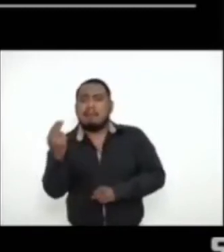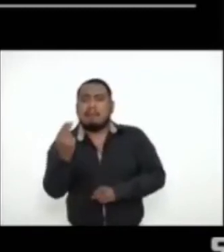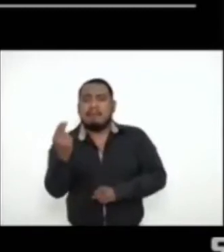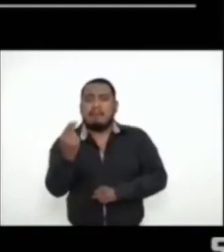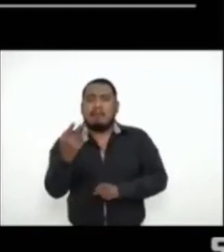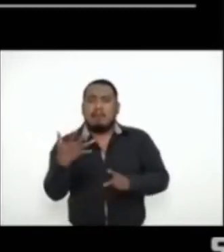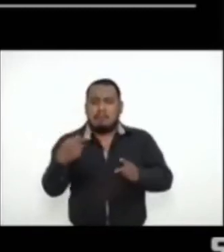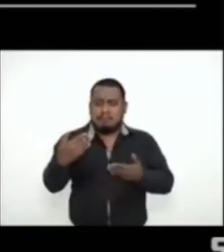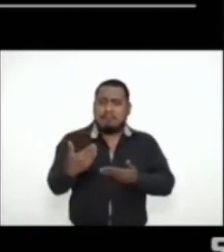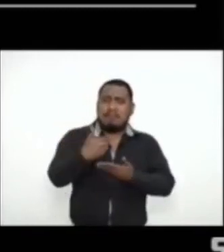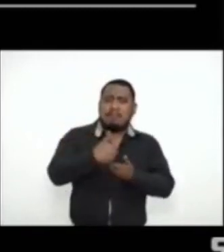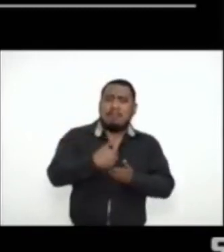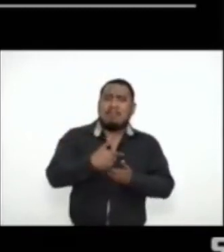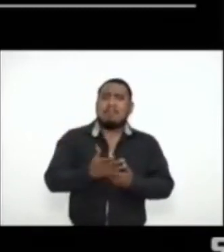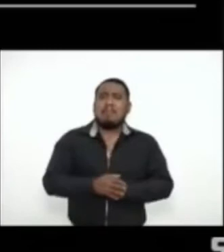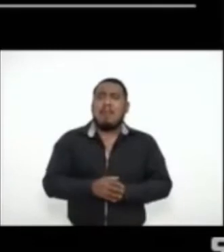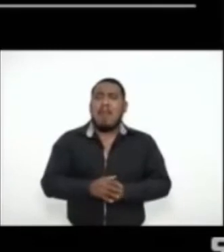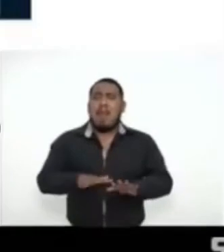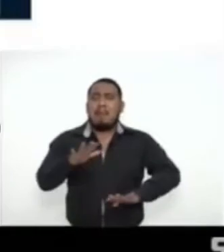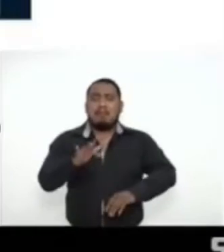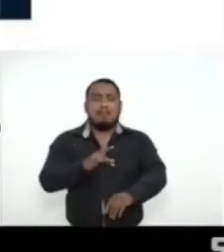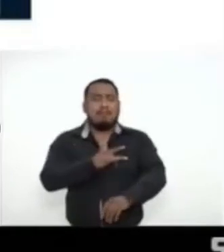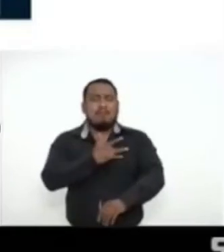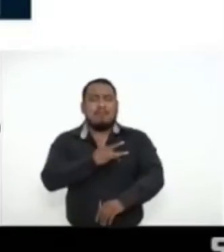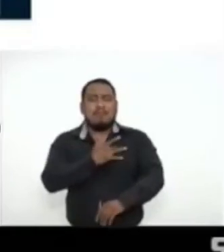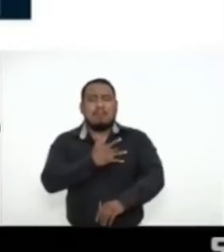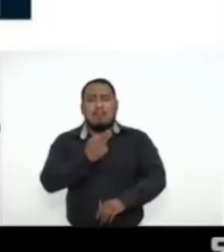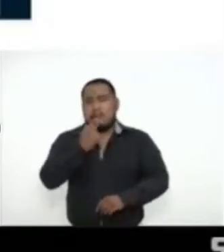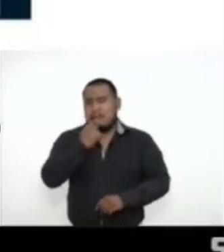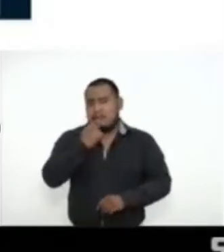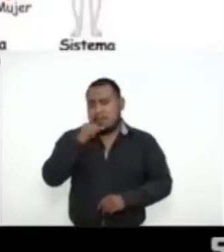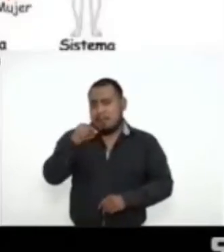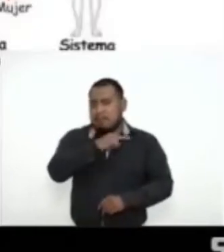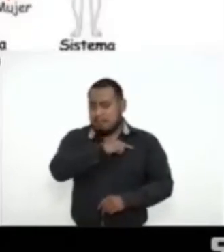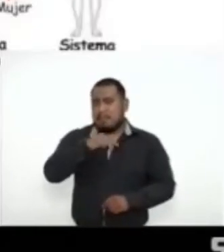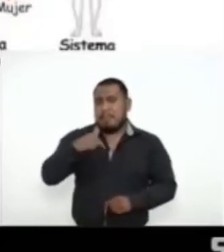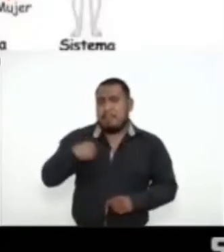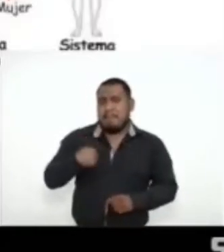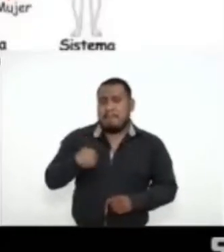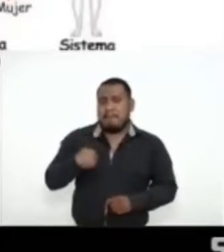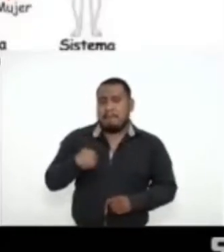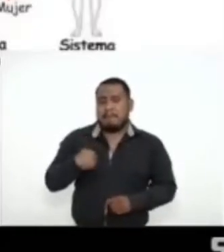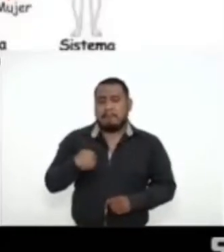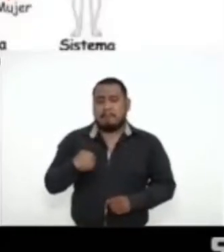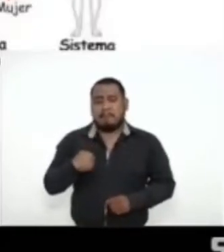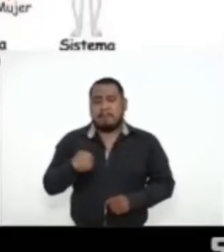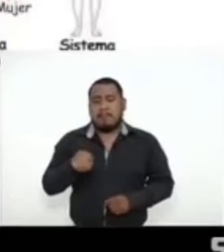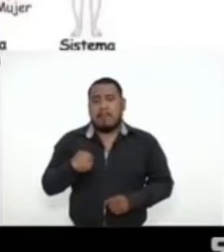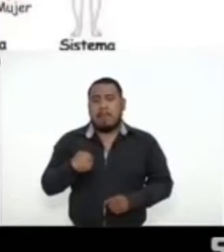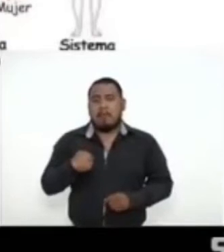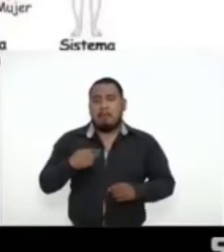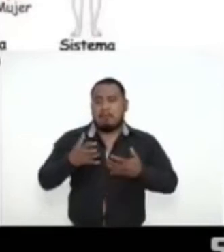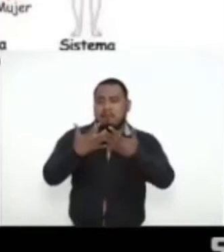esto? Los síntomas tienen una utilidad para nosotros y esto está determinada por la función del